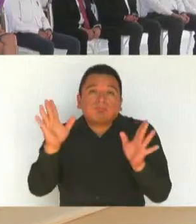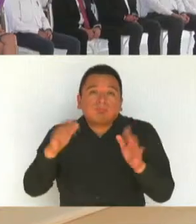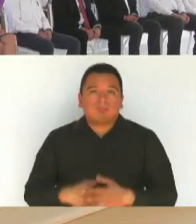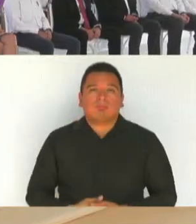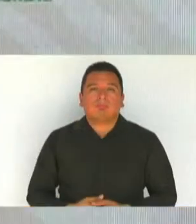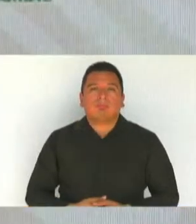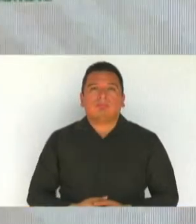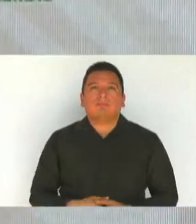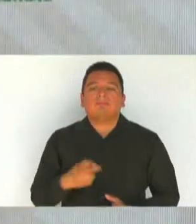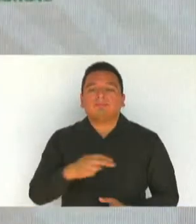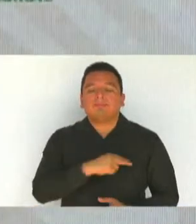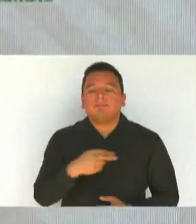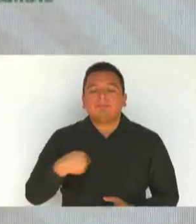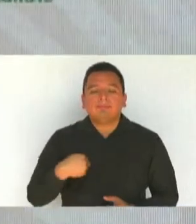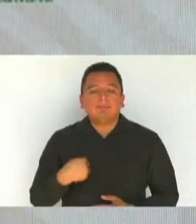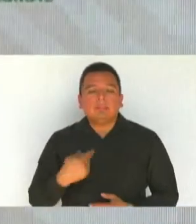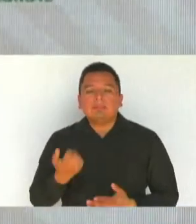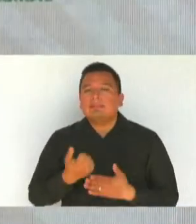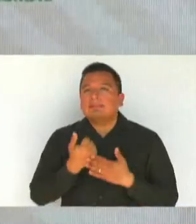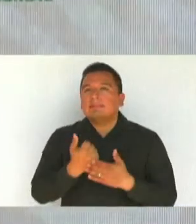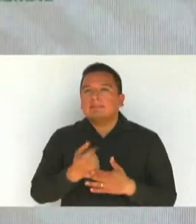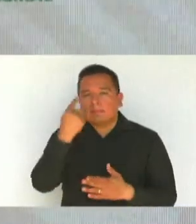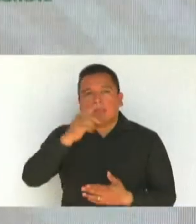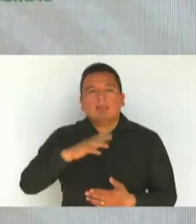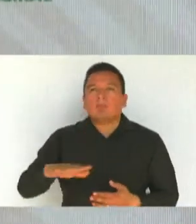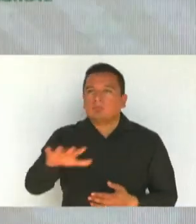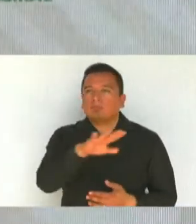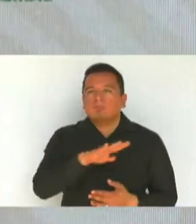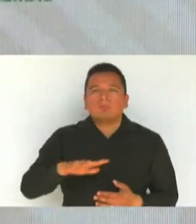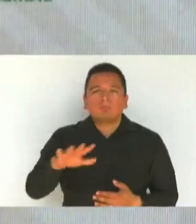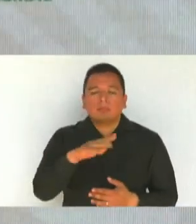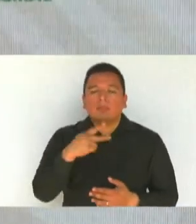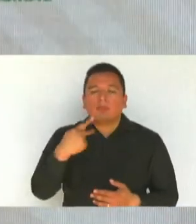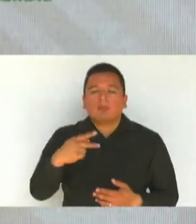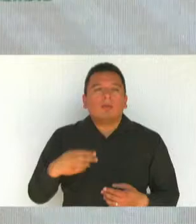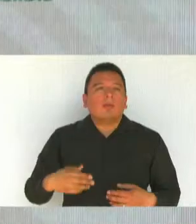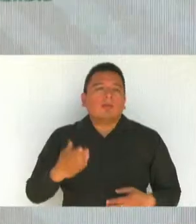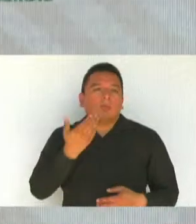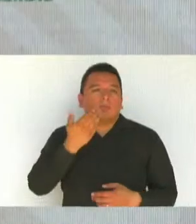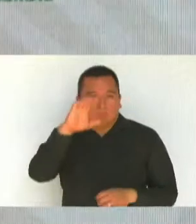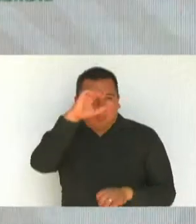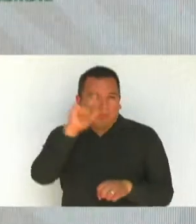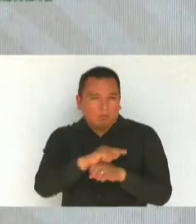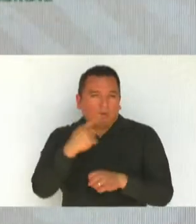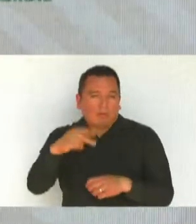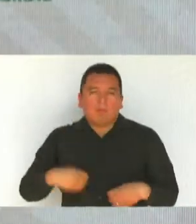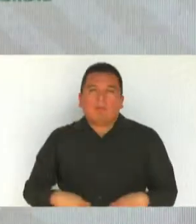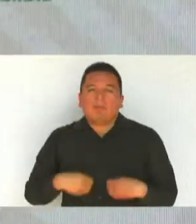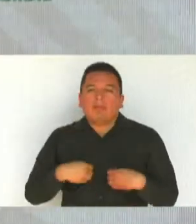sociales, económicas y culturales que determinan estilos de vida y hábitos poco